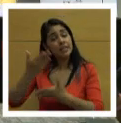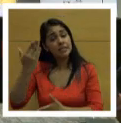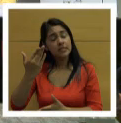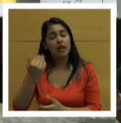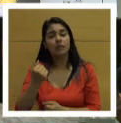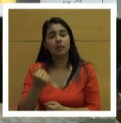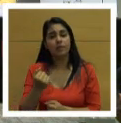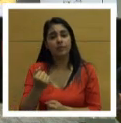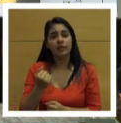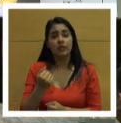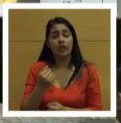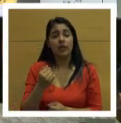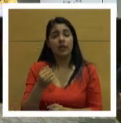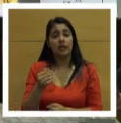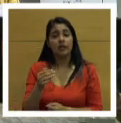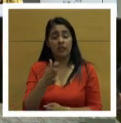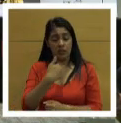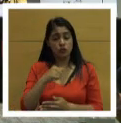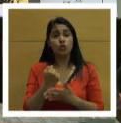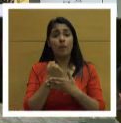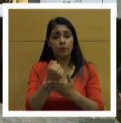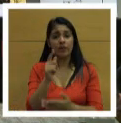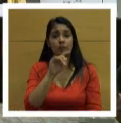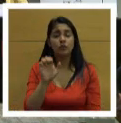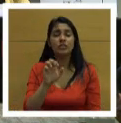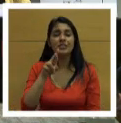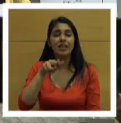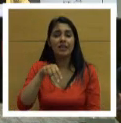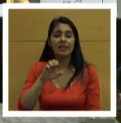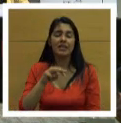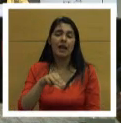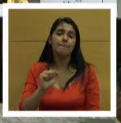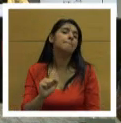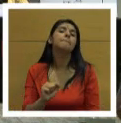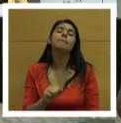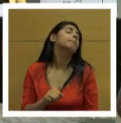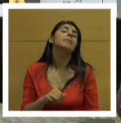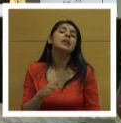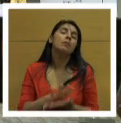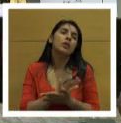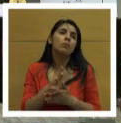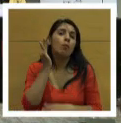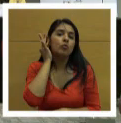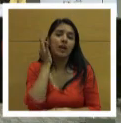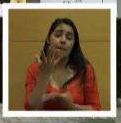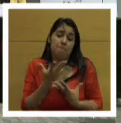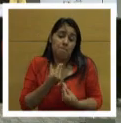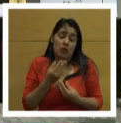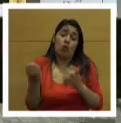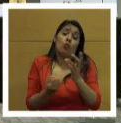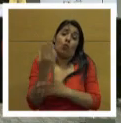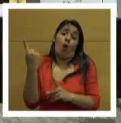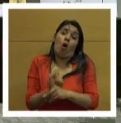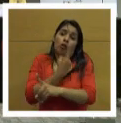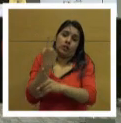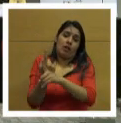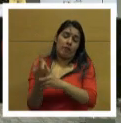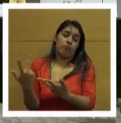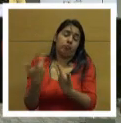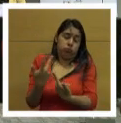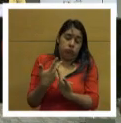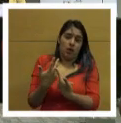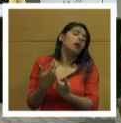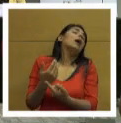son patrocinados por SERNAM, y la mujer tiene miedo, lógicamente, de que pueda haber una nueva agresión si es que el sujeto no queda en prisión preventiva,